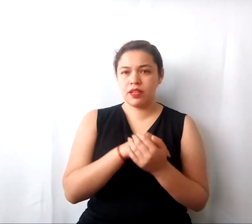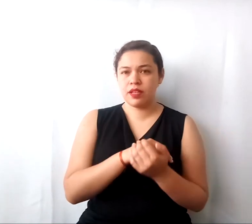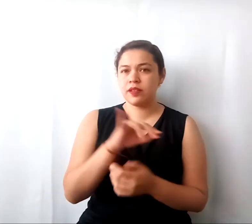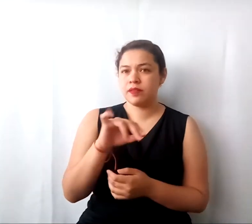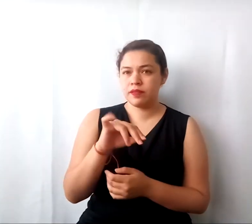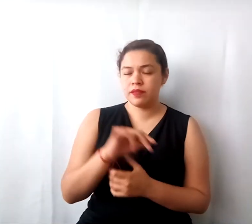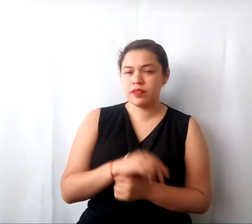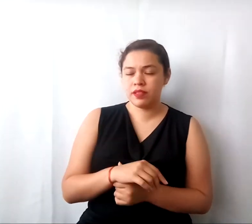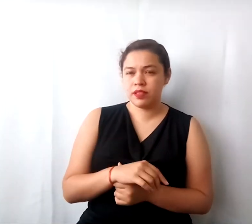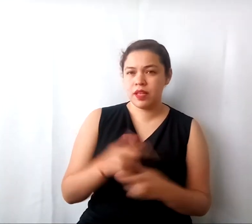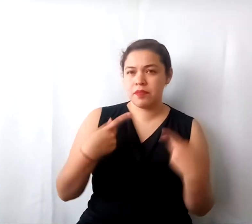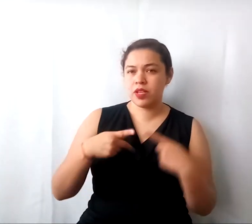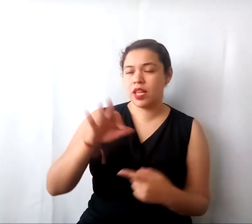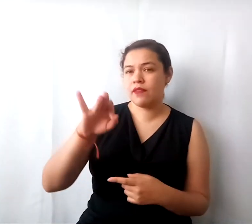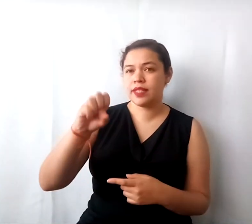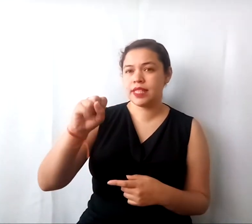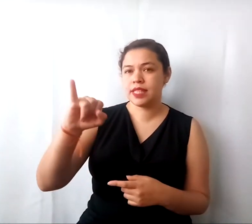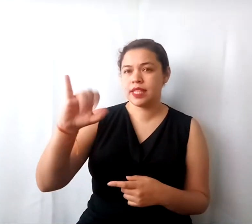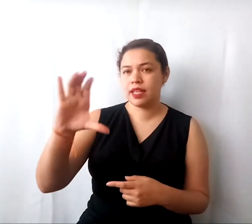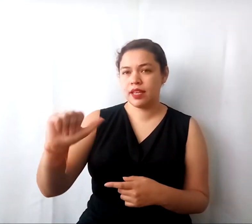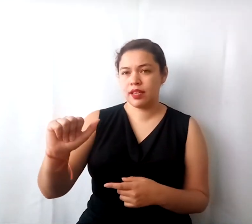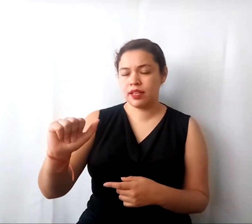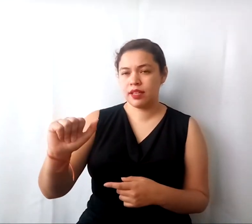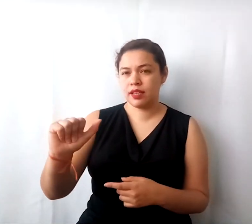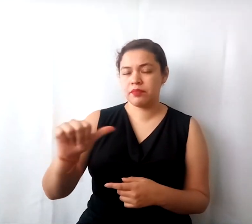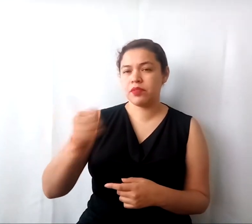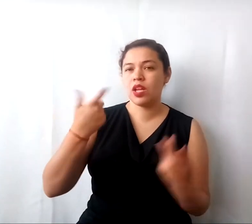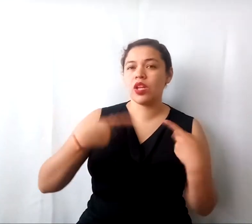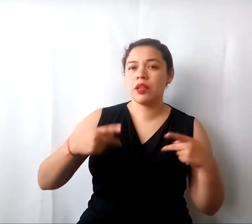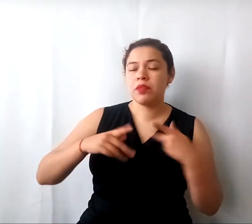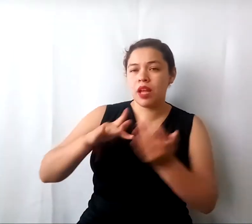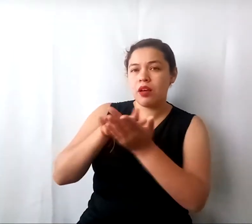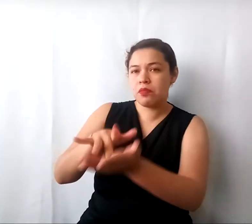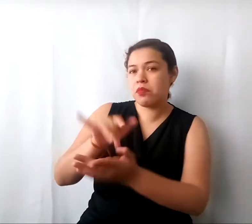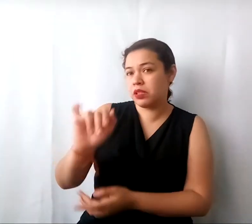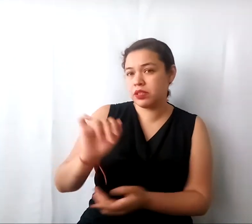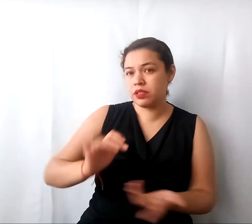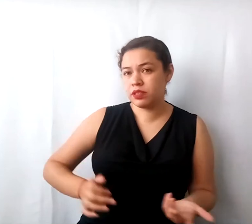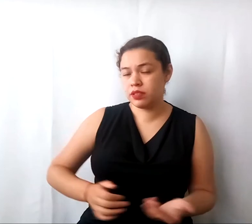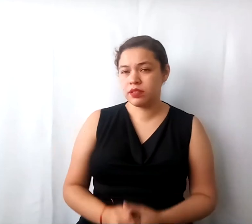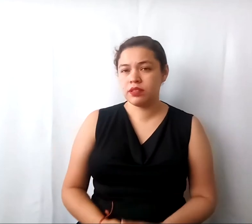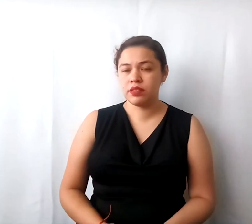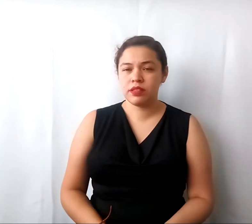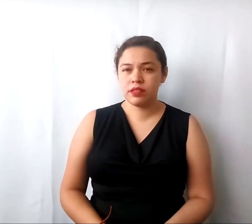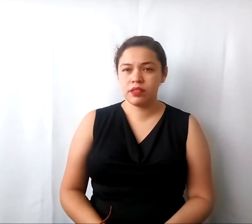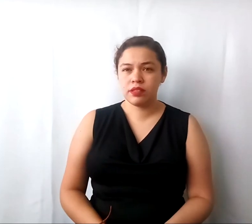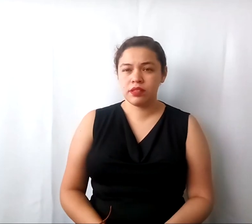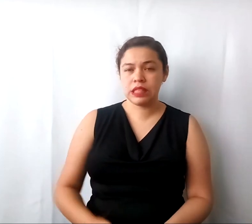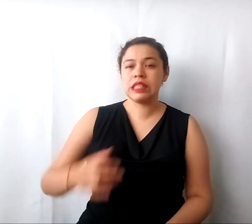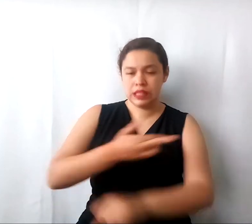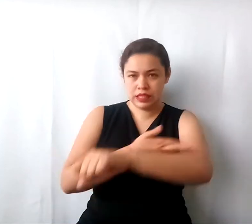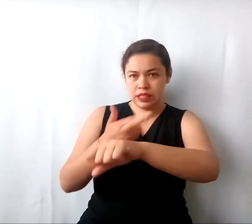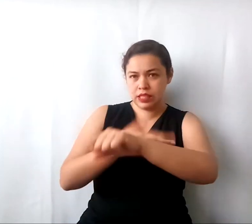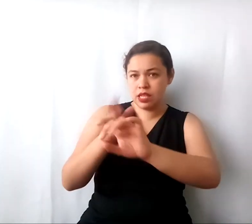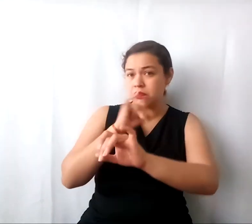persona física. Sí. Pero tiene otras personas que la apoyan. ¿Sí tendría que pedirle el registro de todos